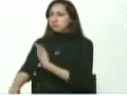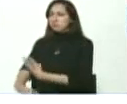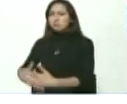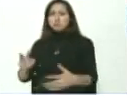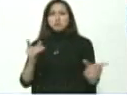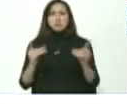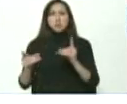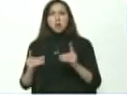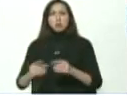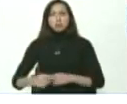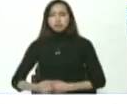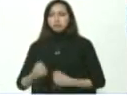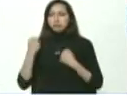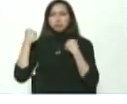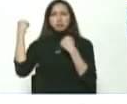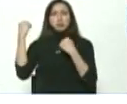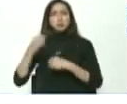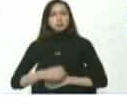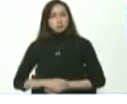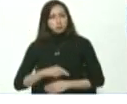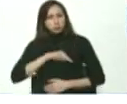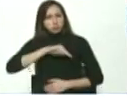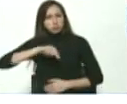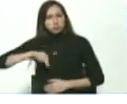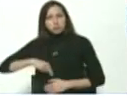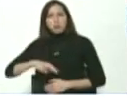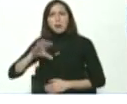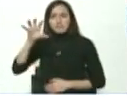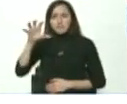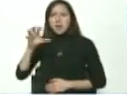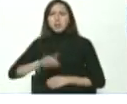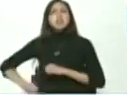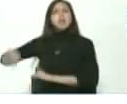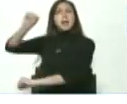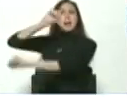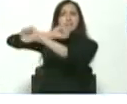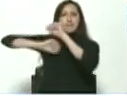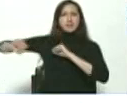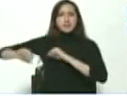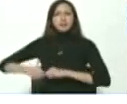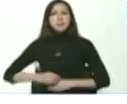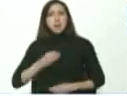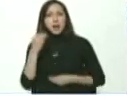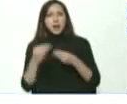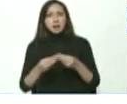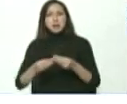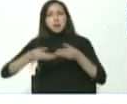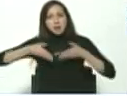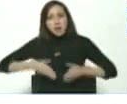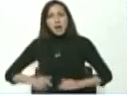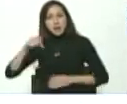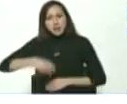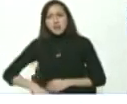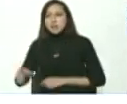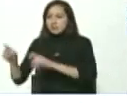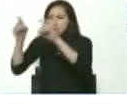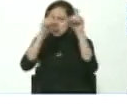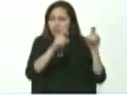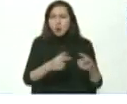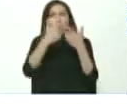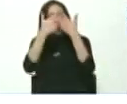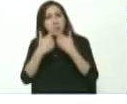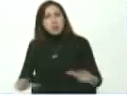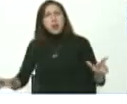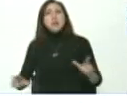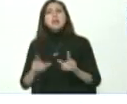Somos guerreros y combatientes de la patria, forjados en la democracia, en la libertad y en el